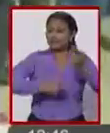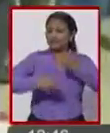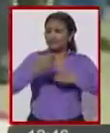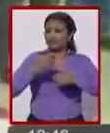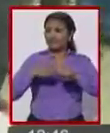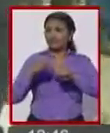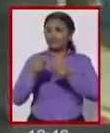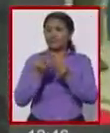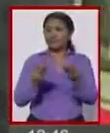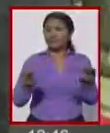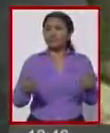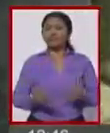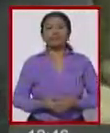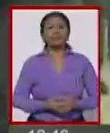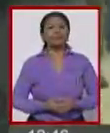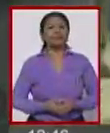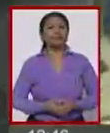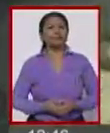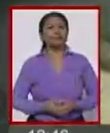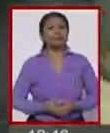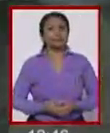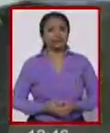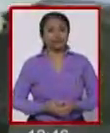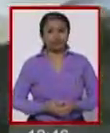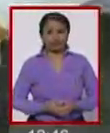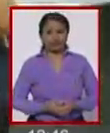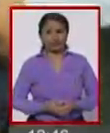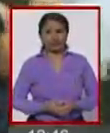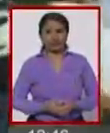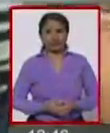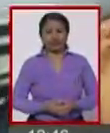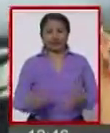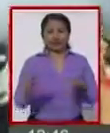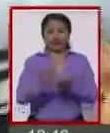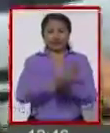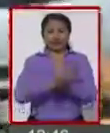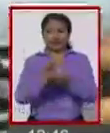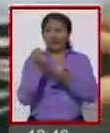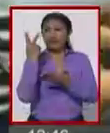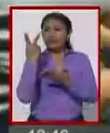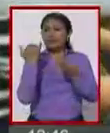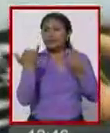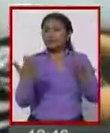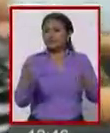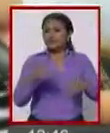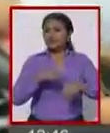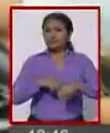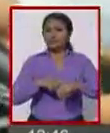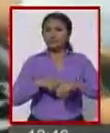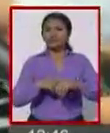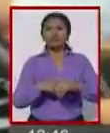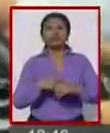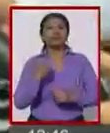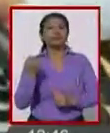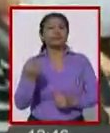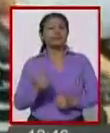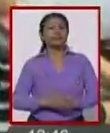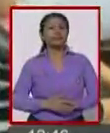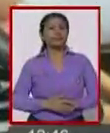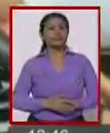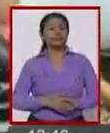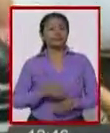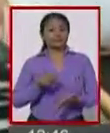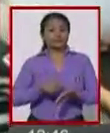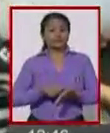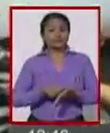su mercadería? No, por el desastre que está viendo en estos momentos, ¿no? De unos capitales de